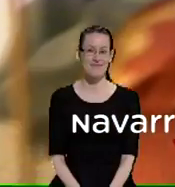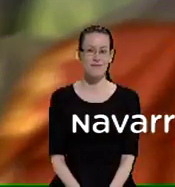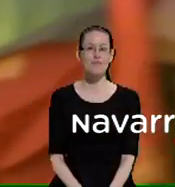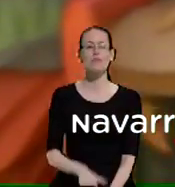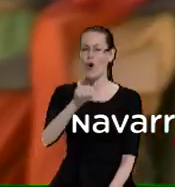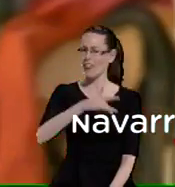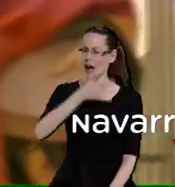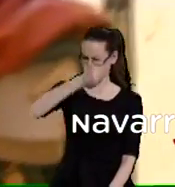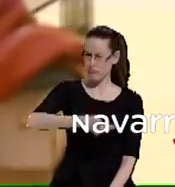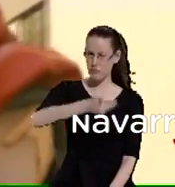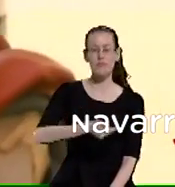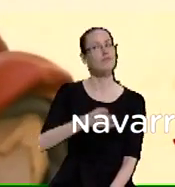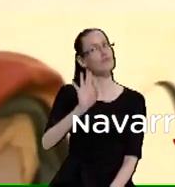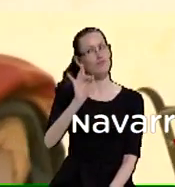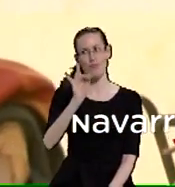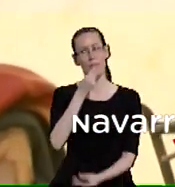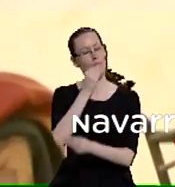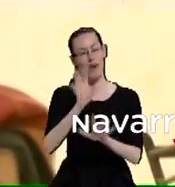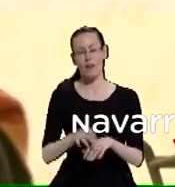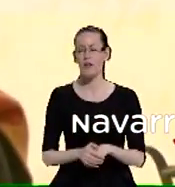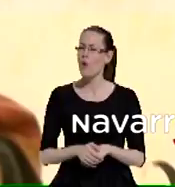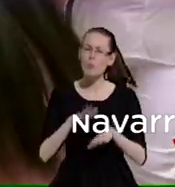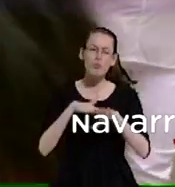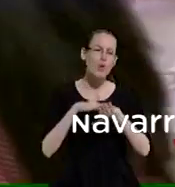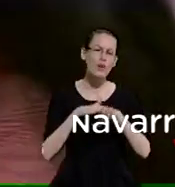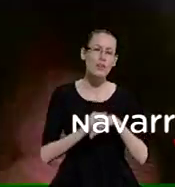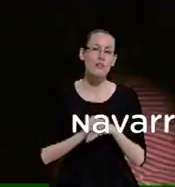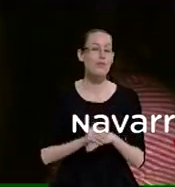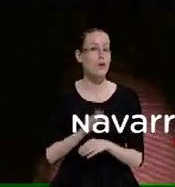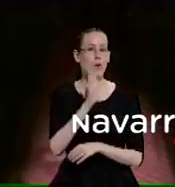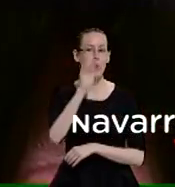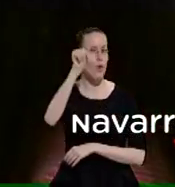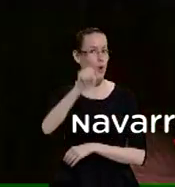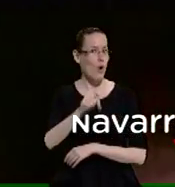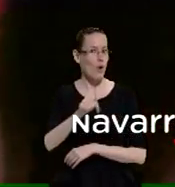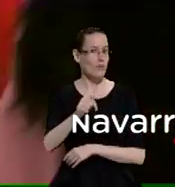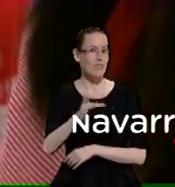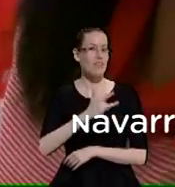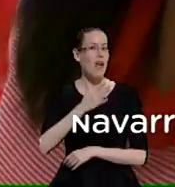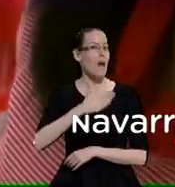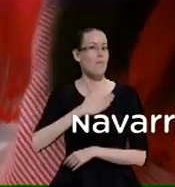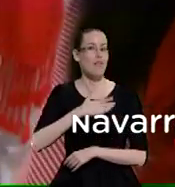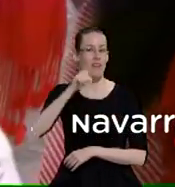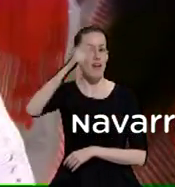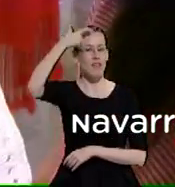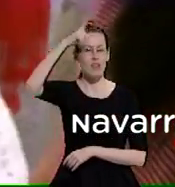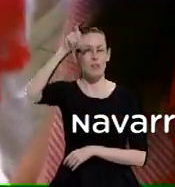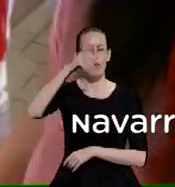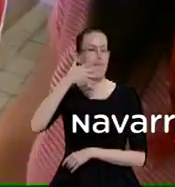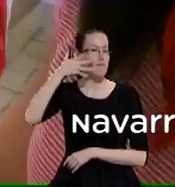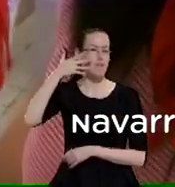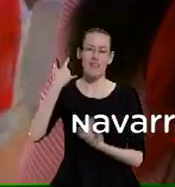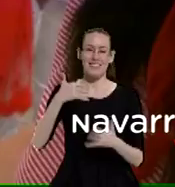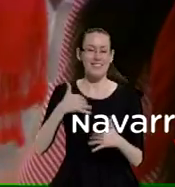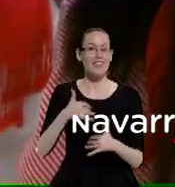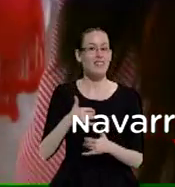Importante, ¿no? Hoy es mejor. ¿Por qué? ¿Por qué es el mejor? Porque es el día del patrono del pueblo, la gente que viene a visitarnos,